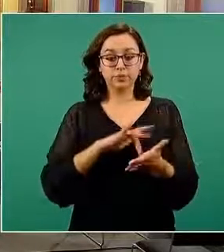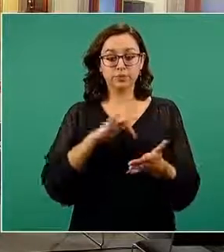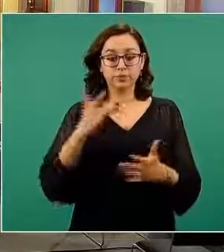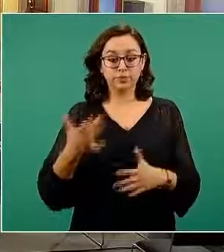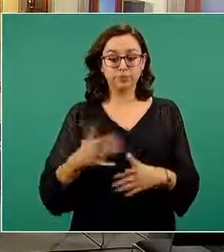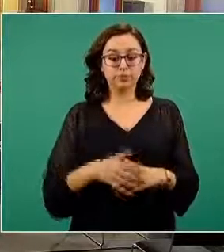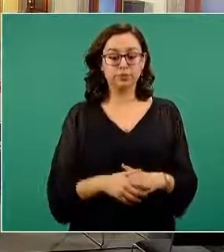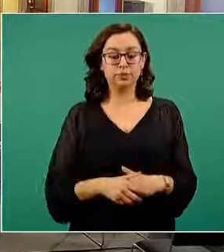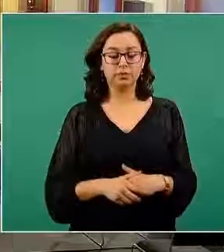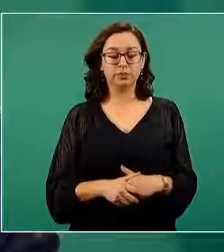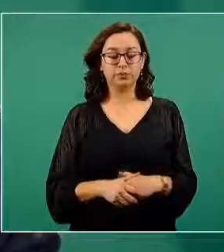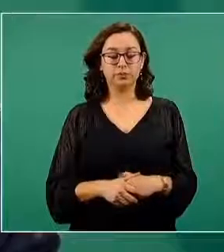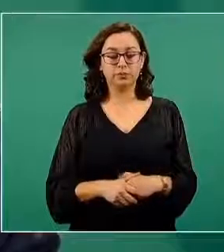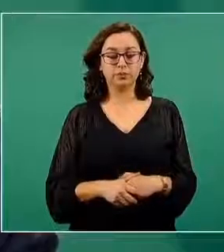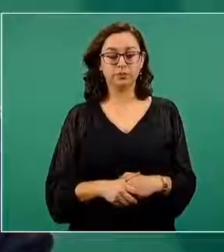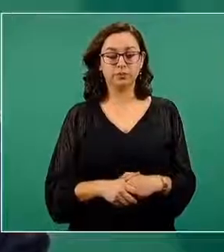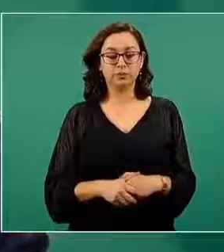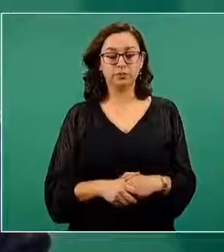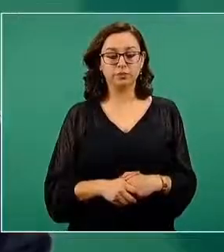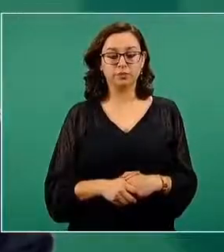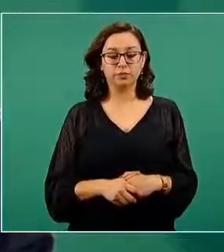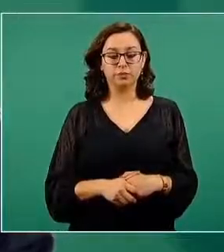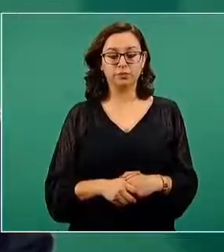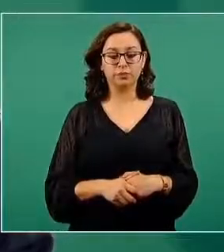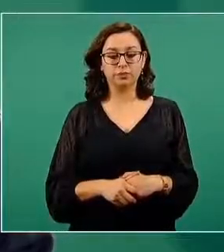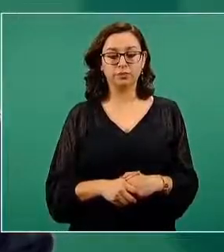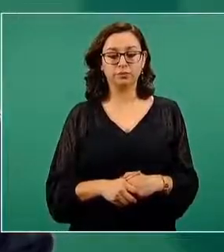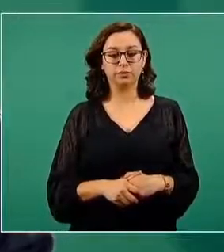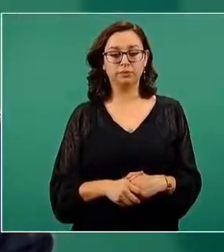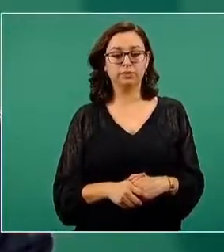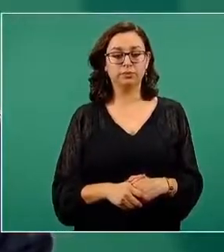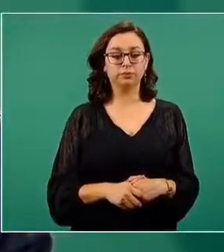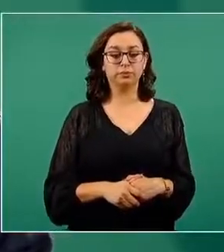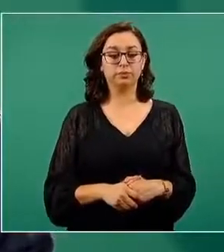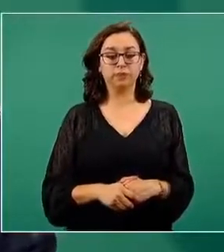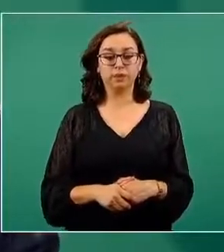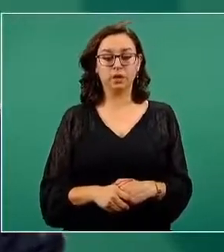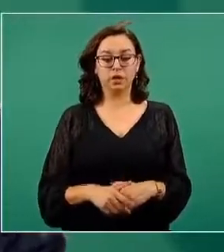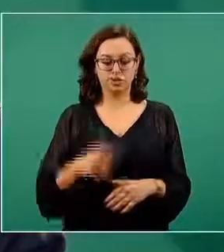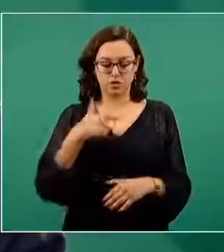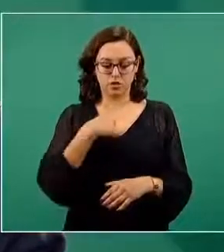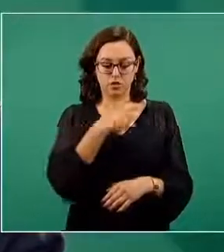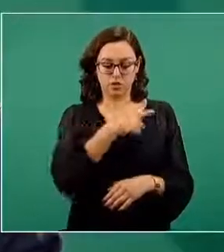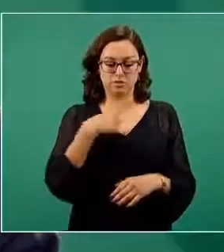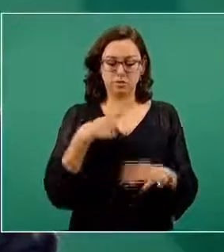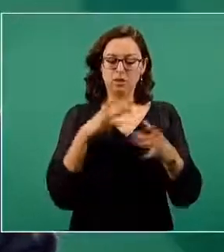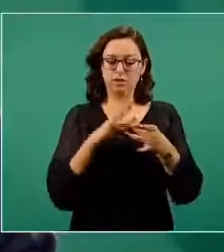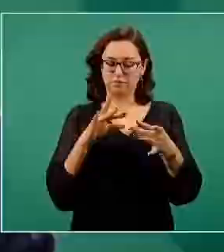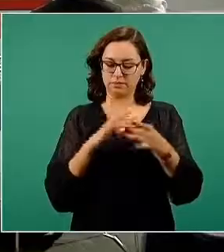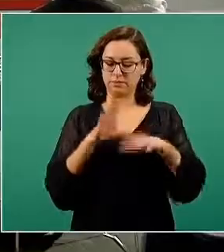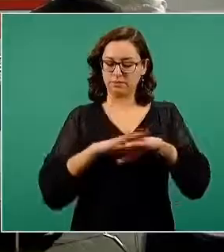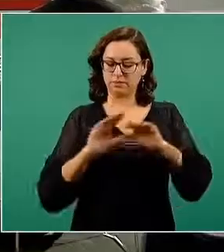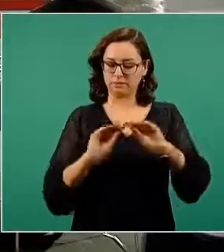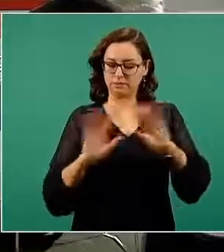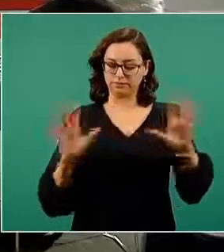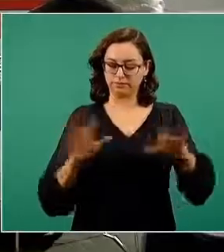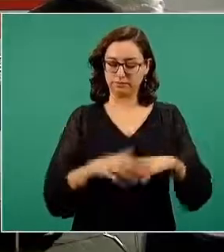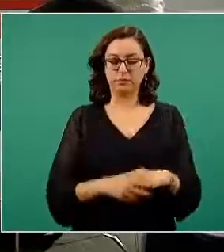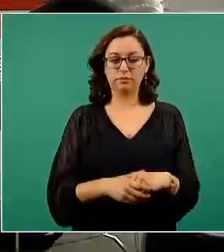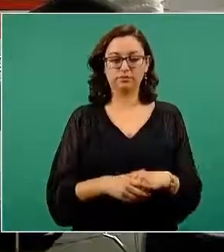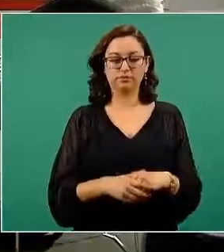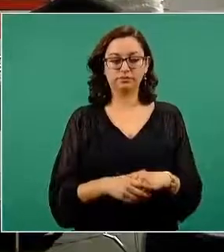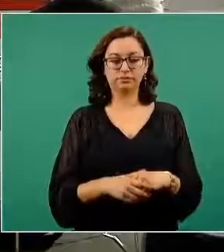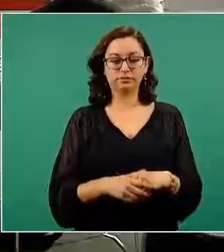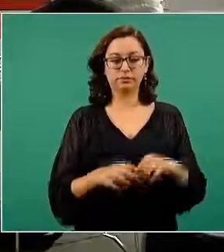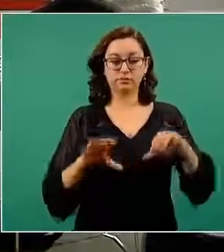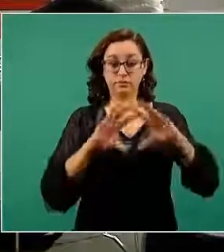Jared Galindo de Mundo Farma. Así déjeme hacer algunas especificaciones. Gracias. La escasez global no ha